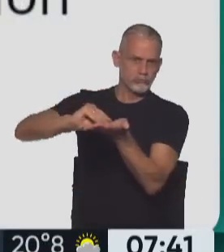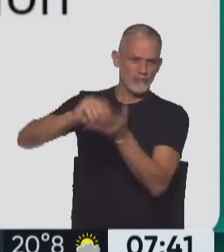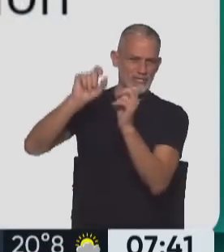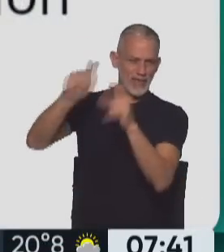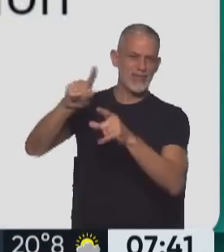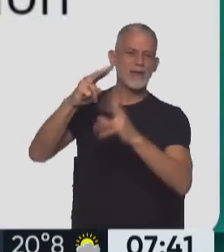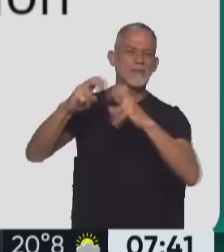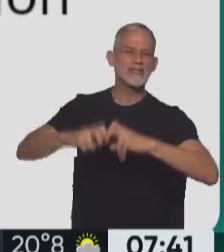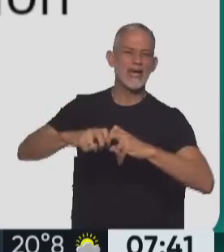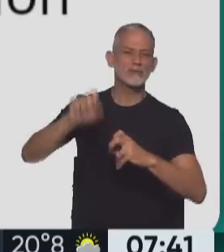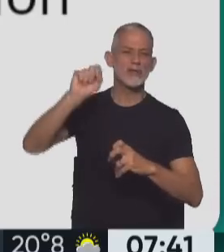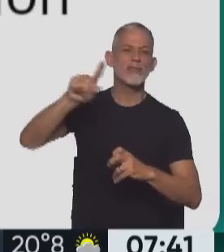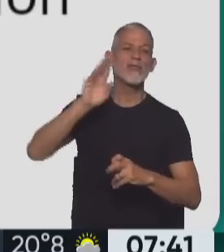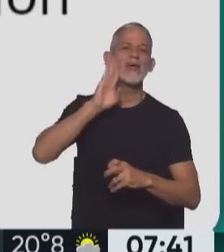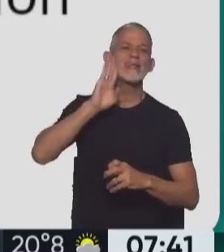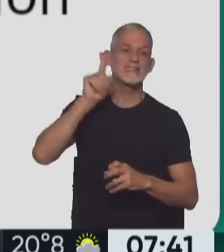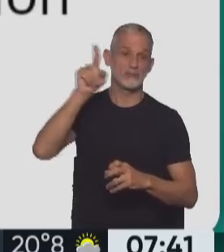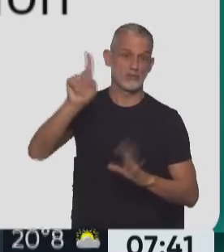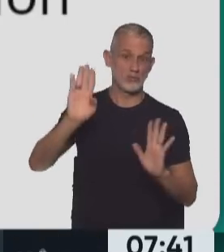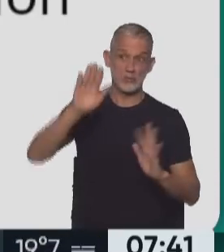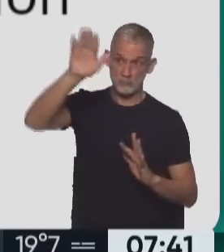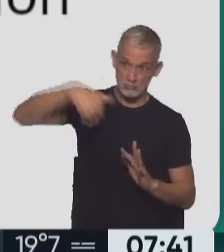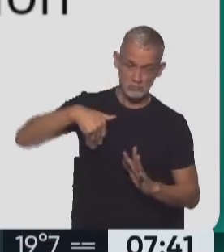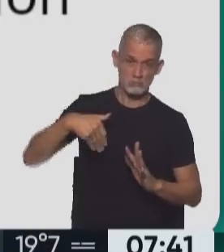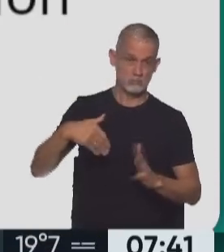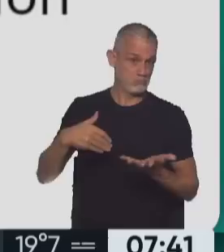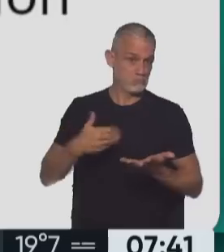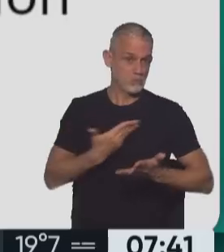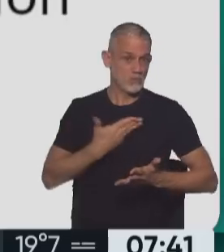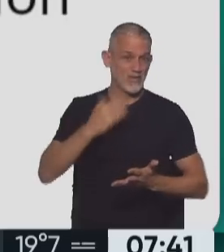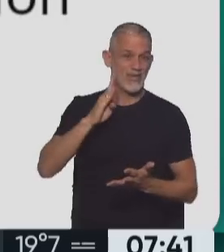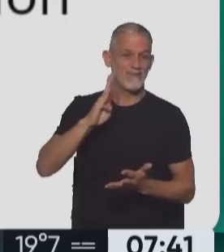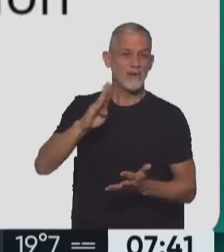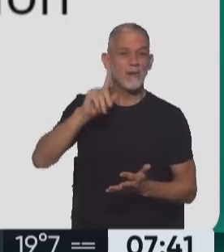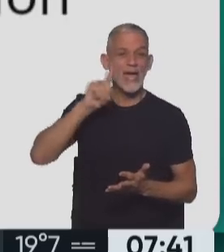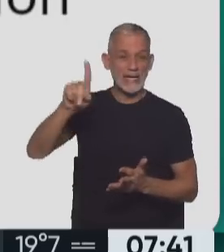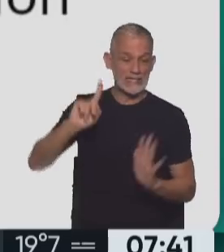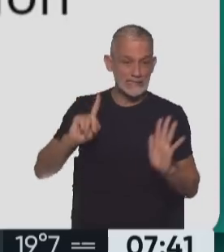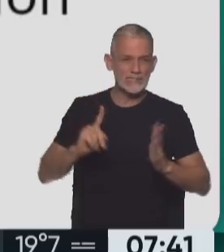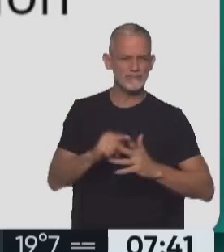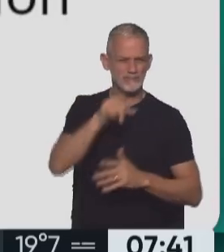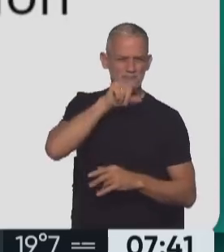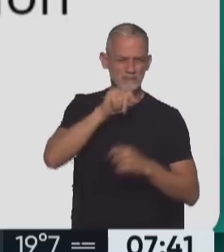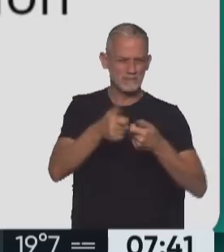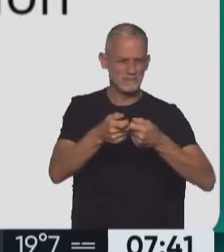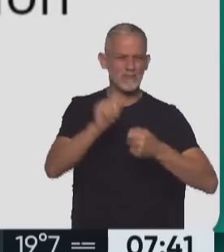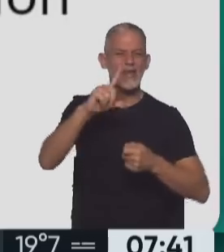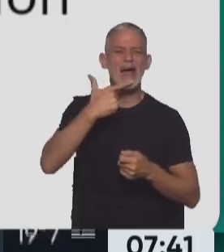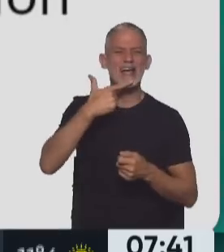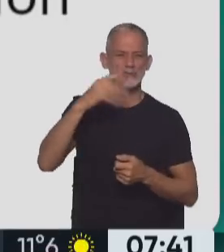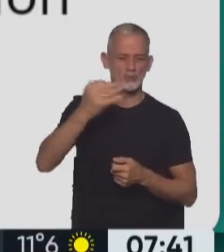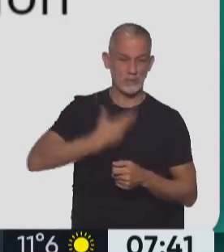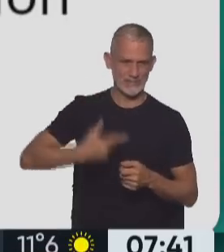de Investigaciones Federal de Estados Unidos. El buró. Exactamente, ahí vemos lo que decía Guillermo Lazo.